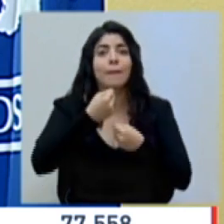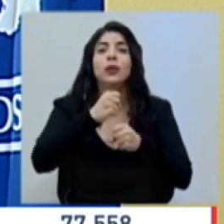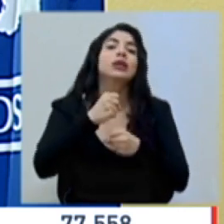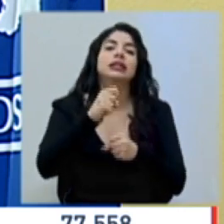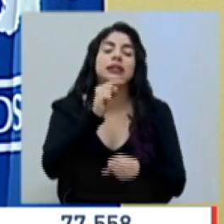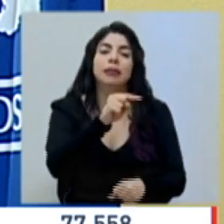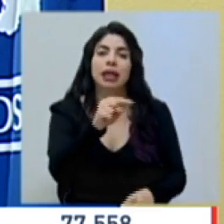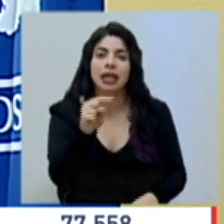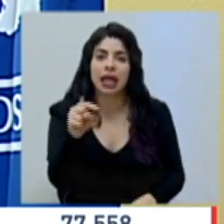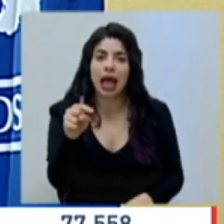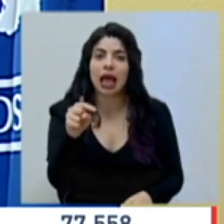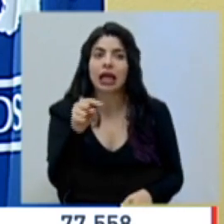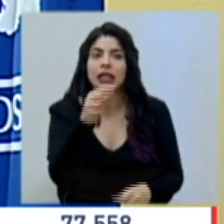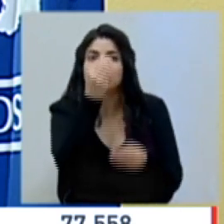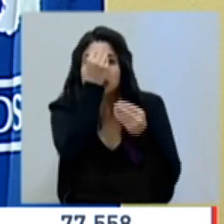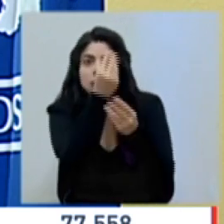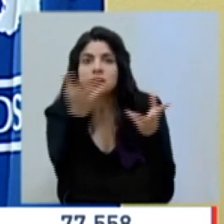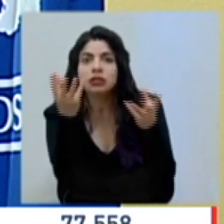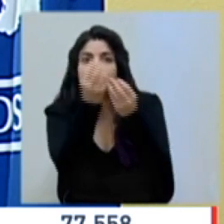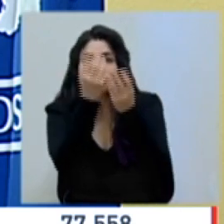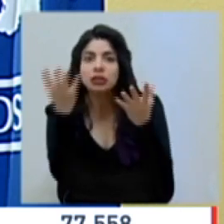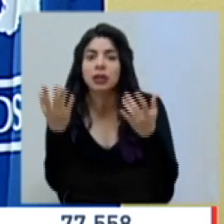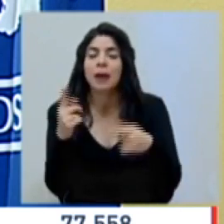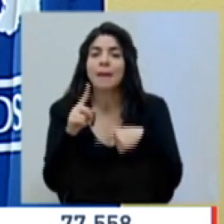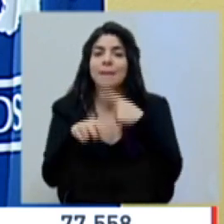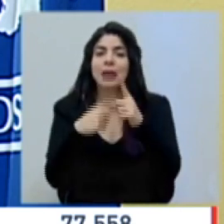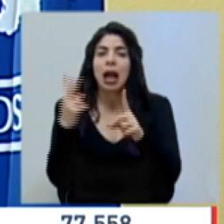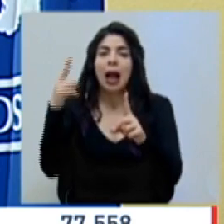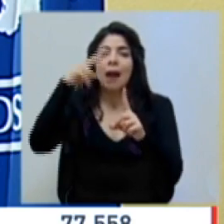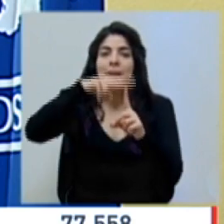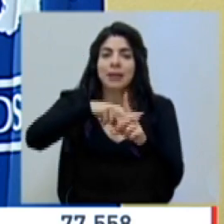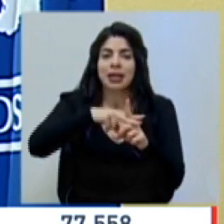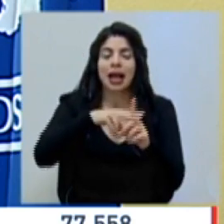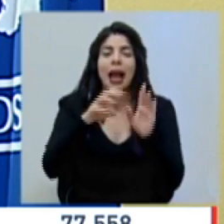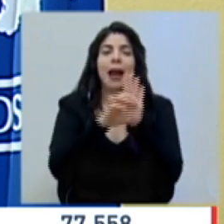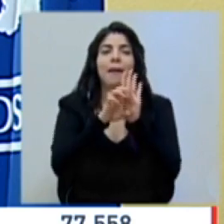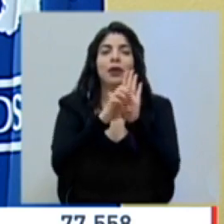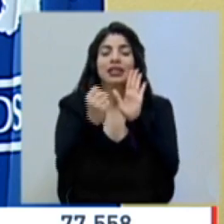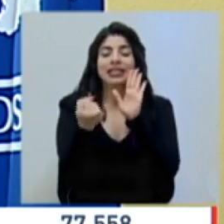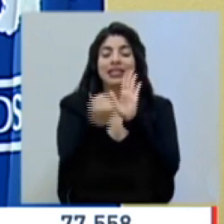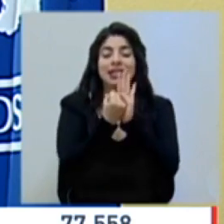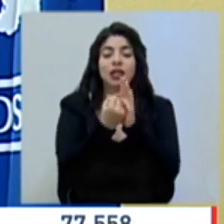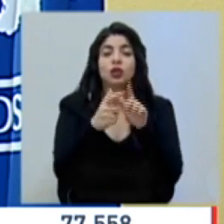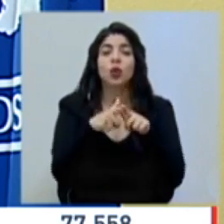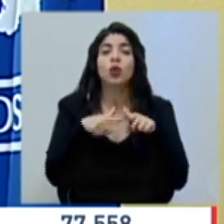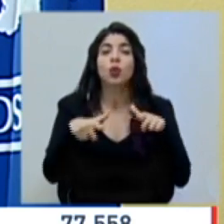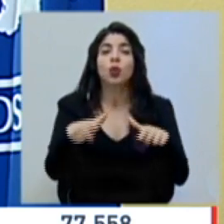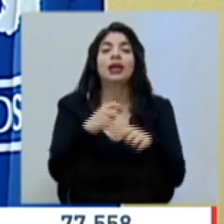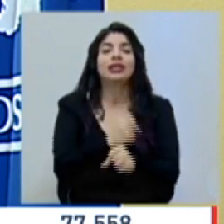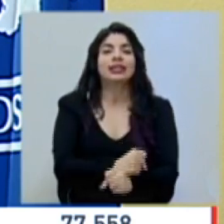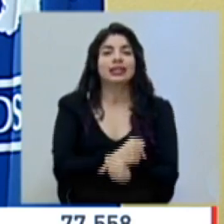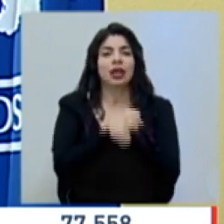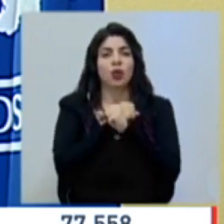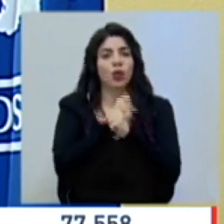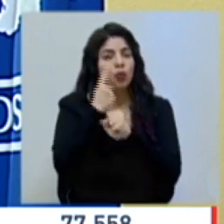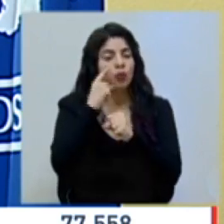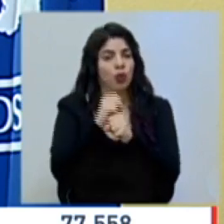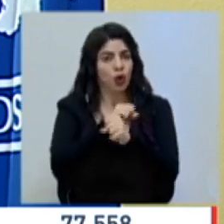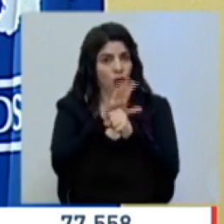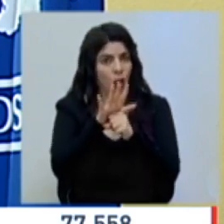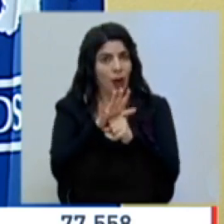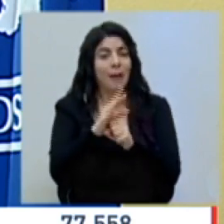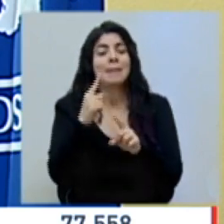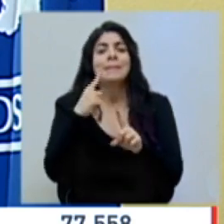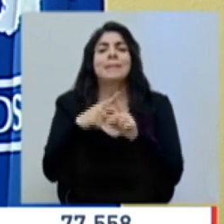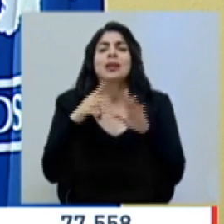municipios anuncian ya la implementación, por ejemplo, de los sellos de sitio seguro ante el COVID, y